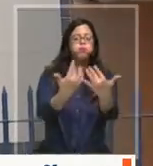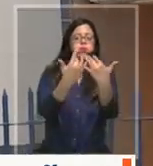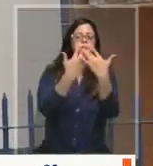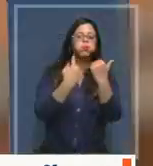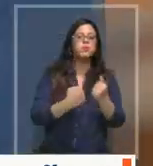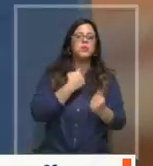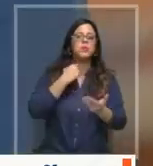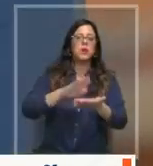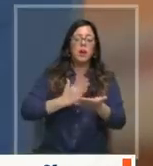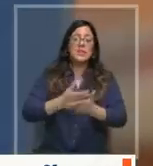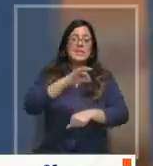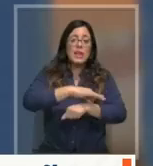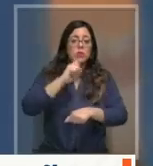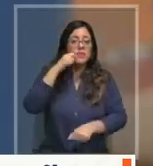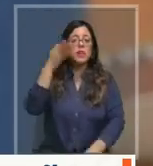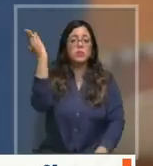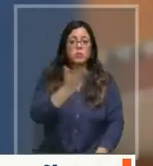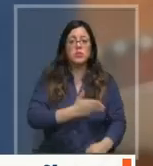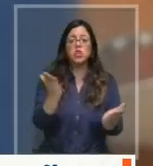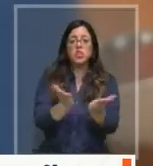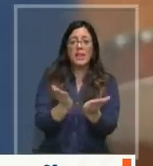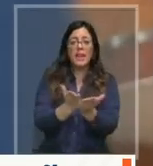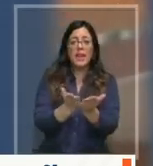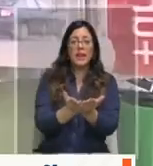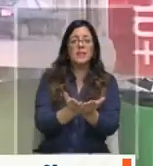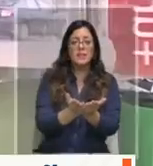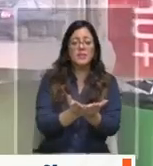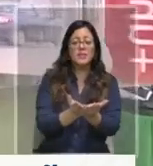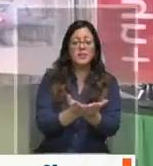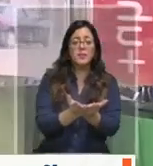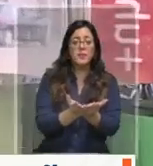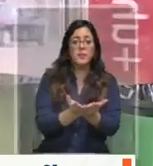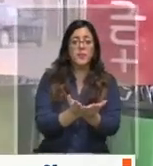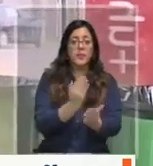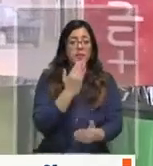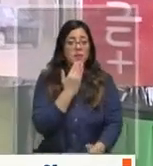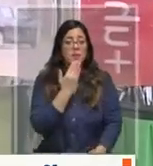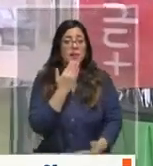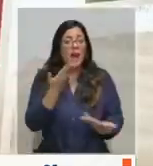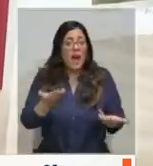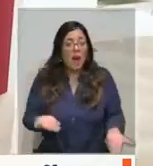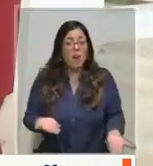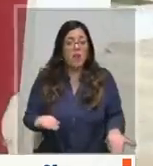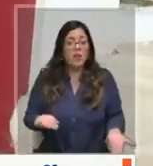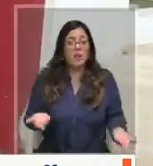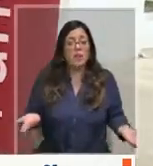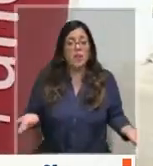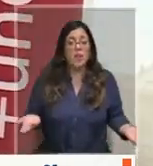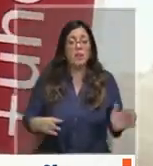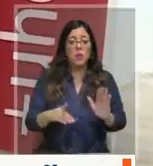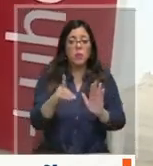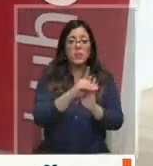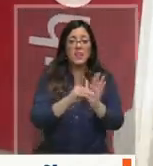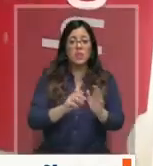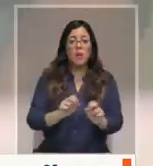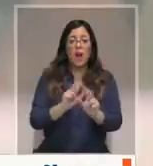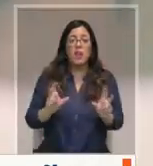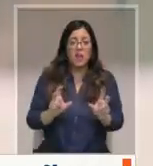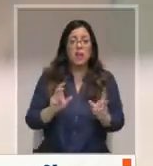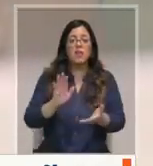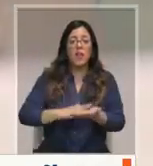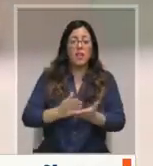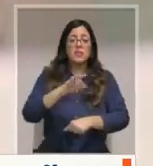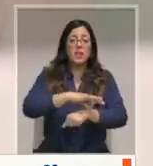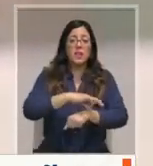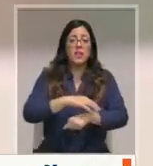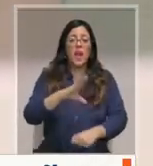que han significado la suspensión de clases en establecimientos educacionales y que derivaron ahora último en un decreto de alerta sanitaria para Concón,